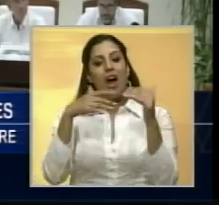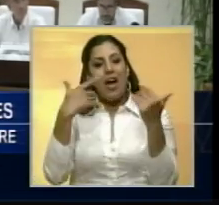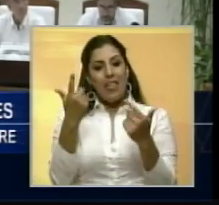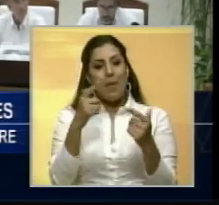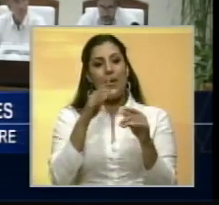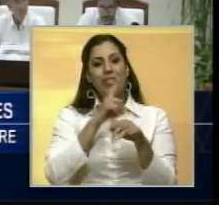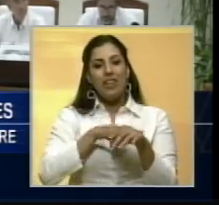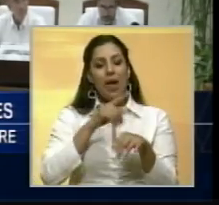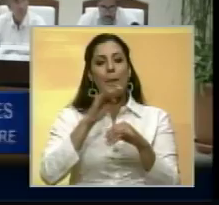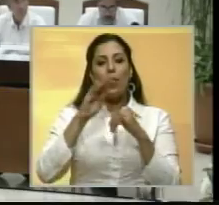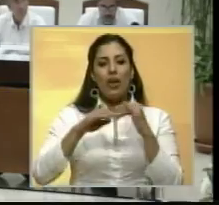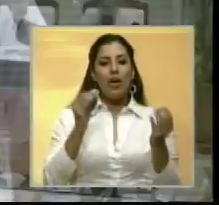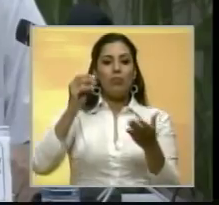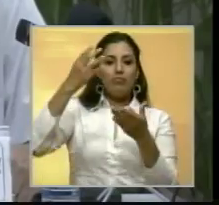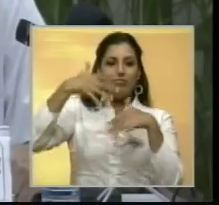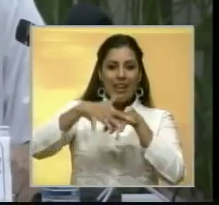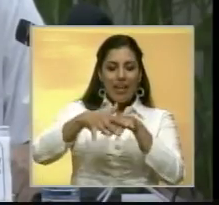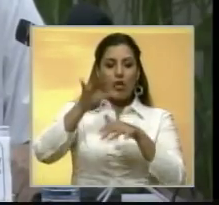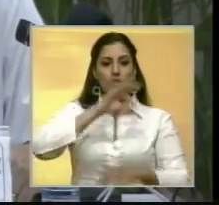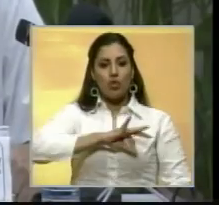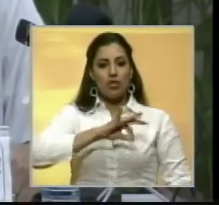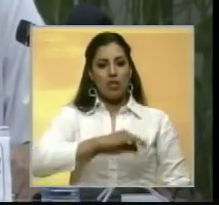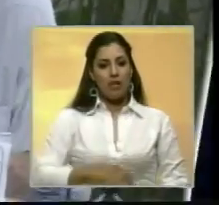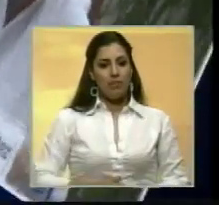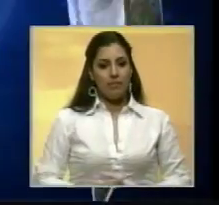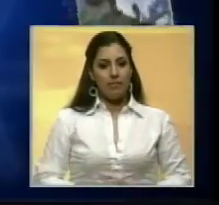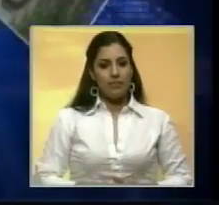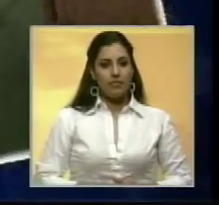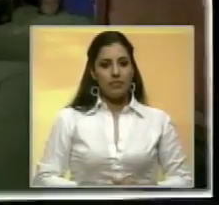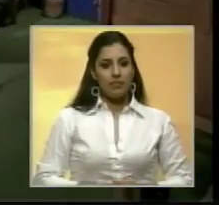etapa consistirá en su reintegración social.